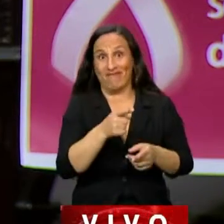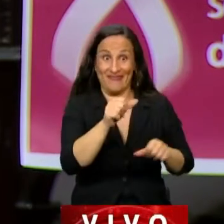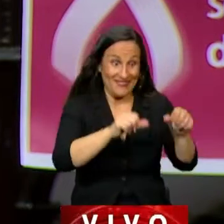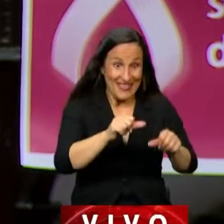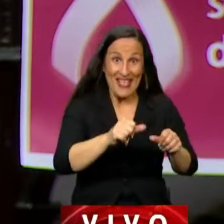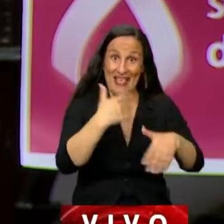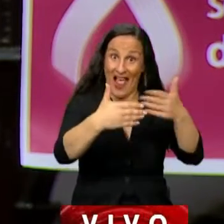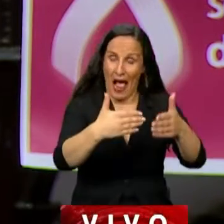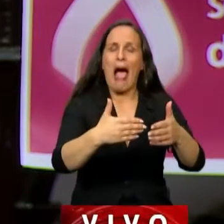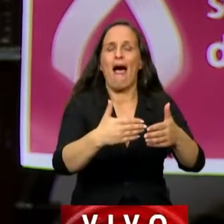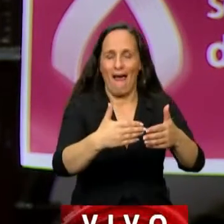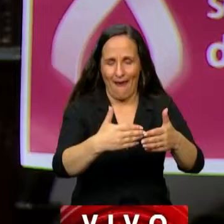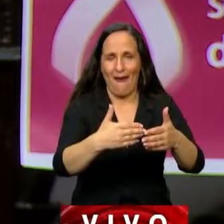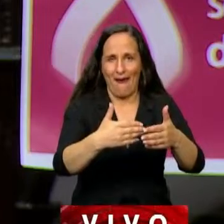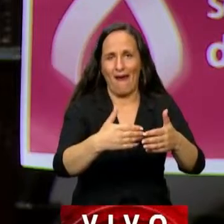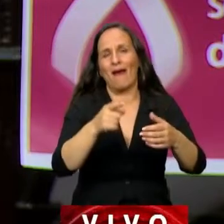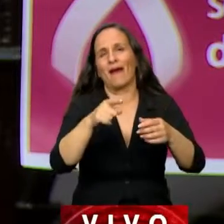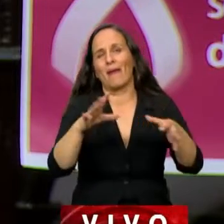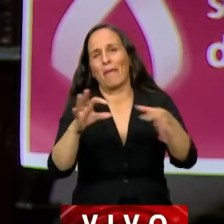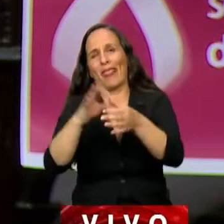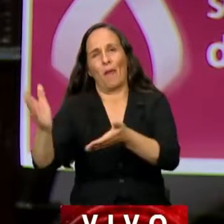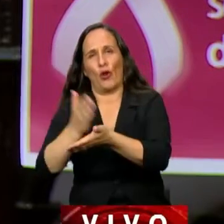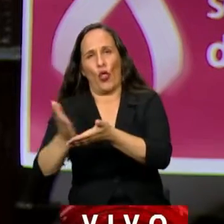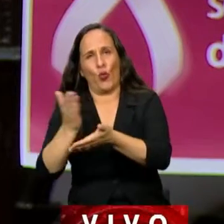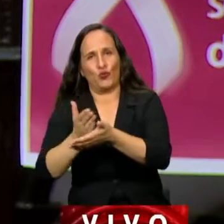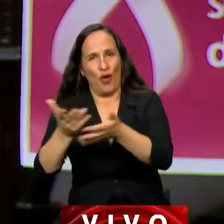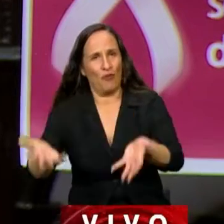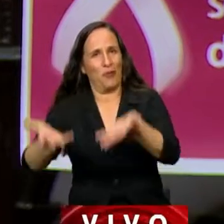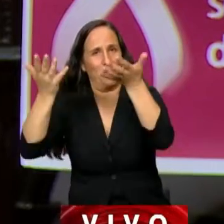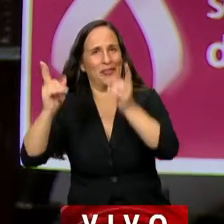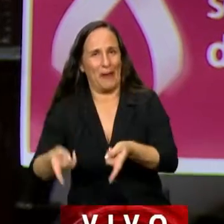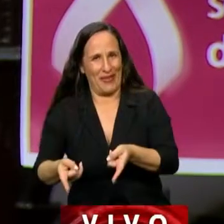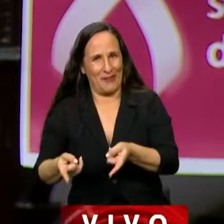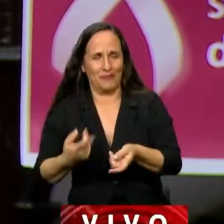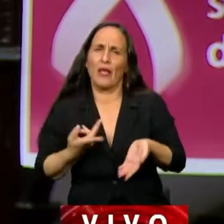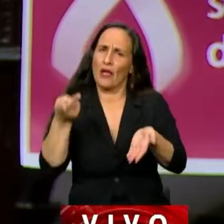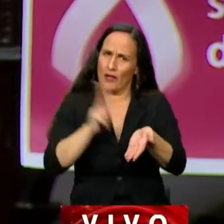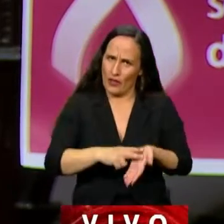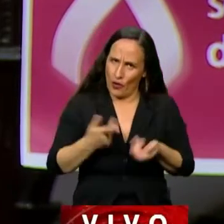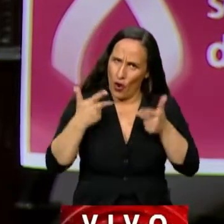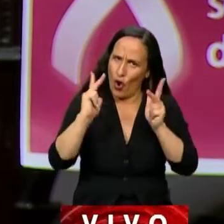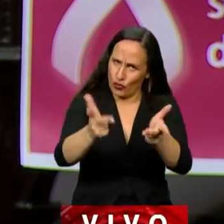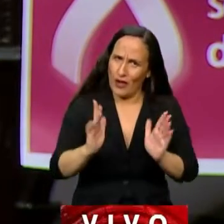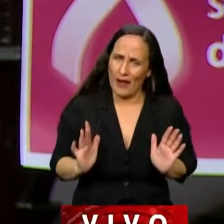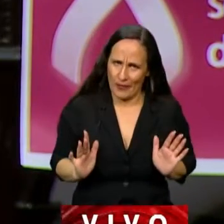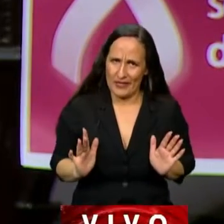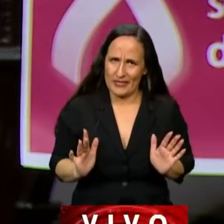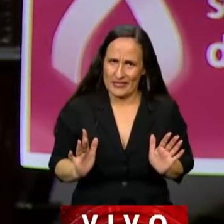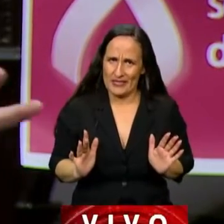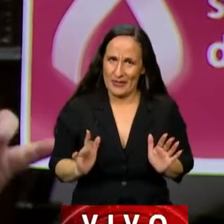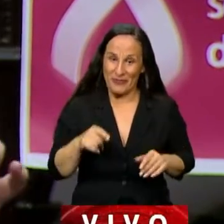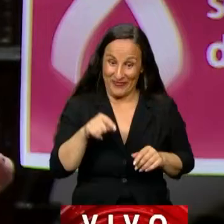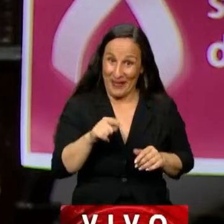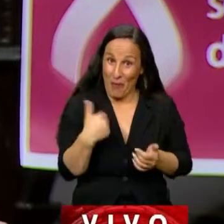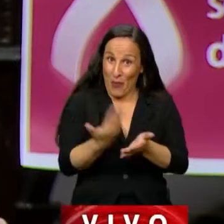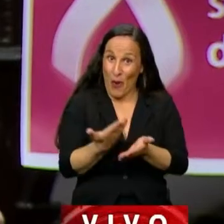ese conocimiento se traslada al sector productivo. Repito, una idea que